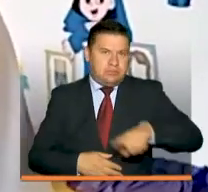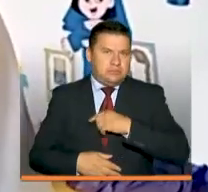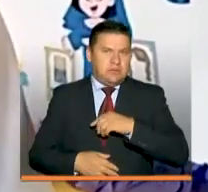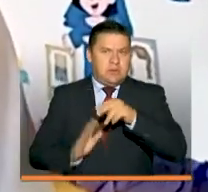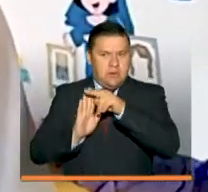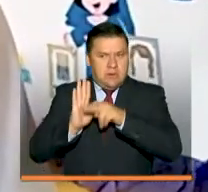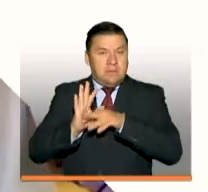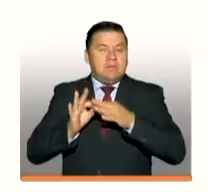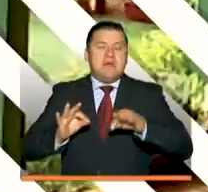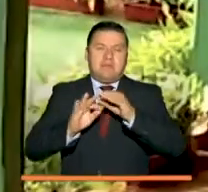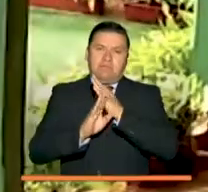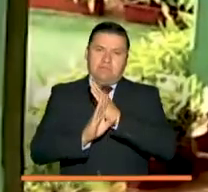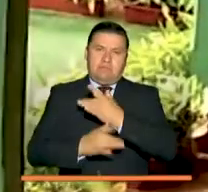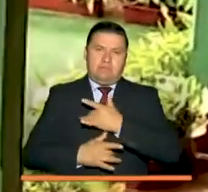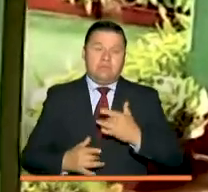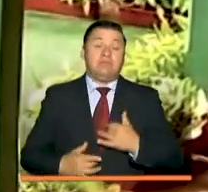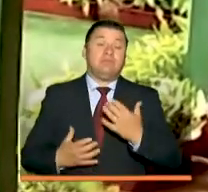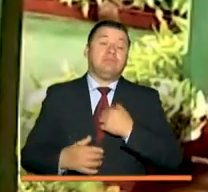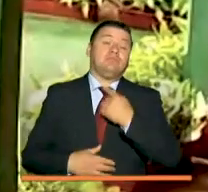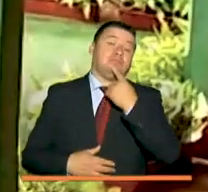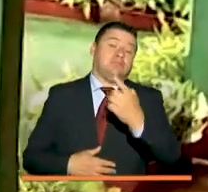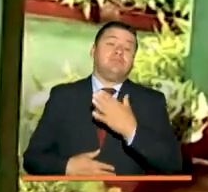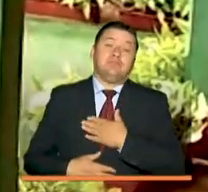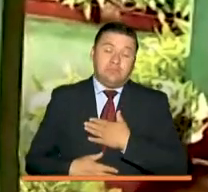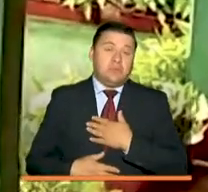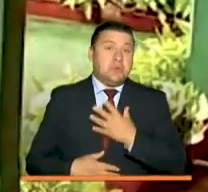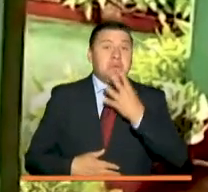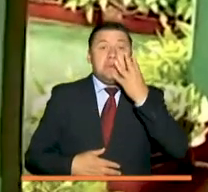los protocolos de bioseguridad. Quiero decirles pues que la